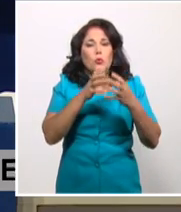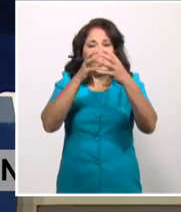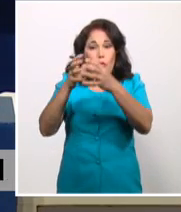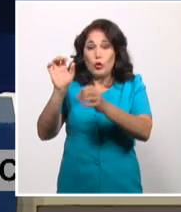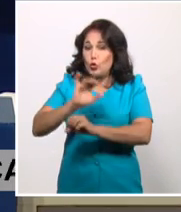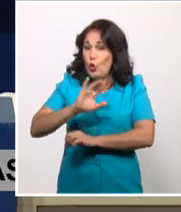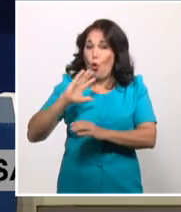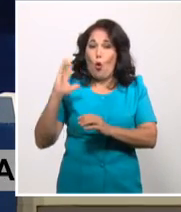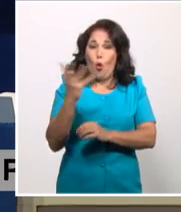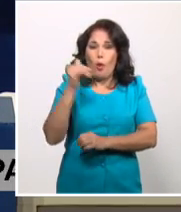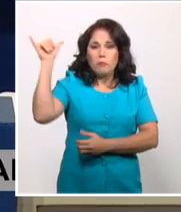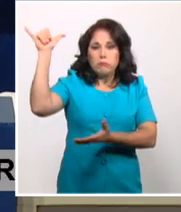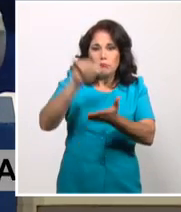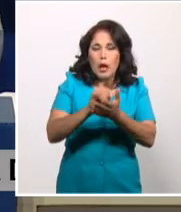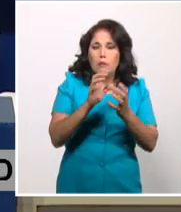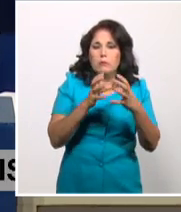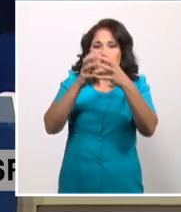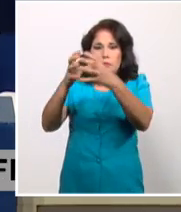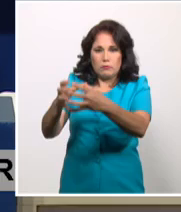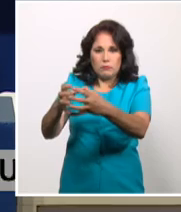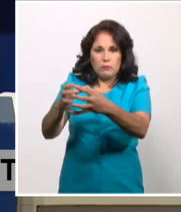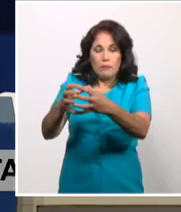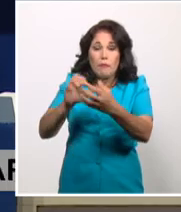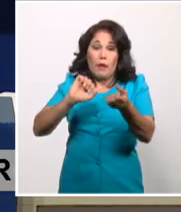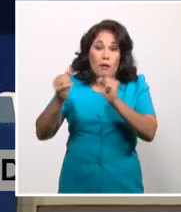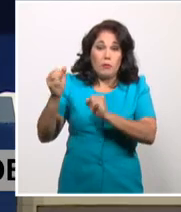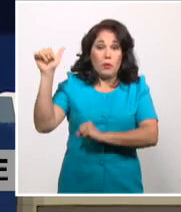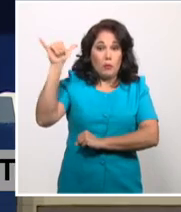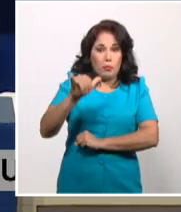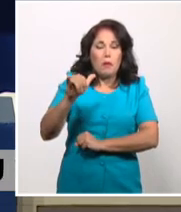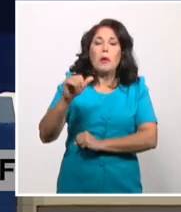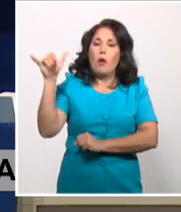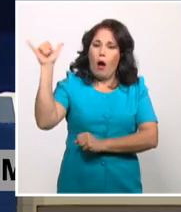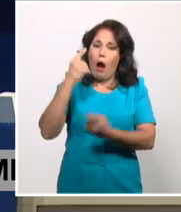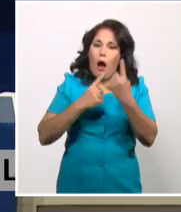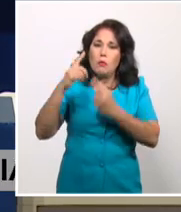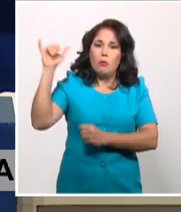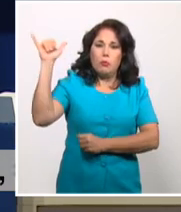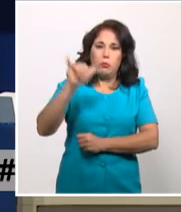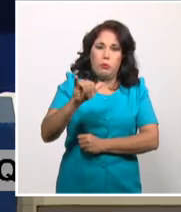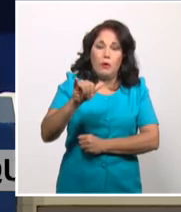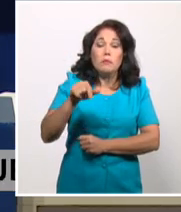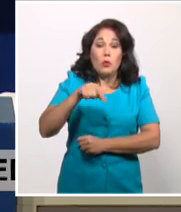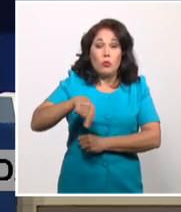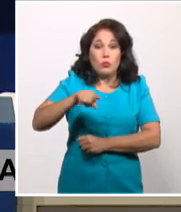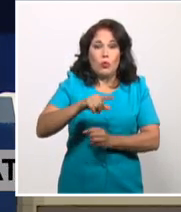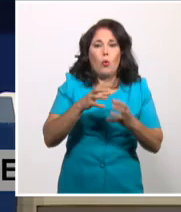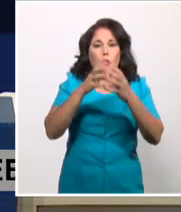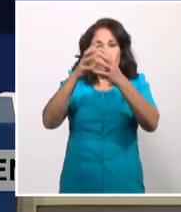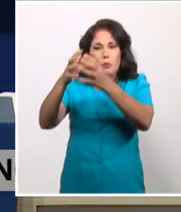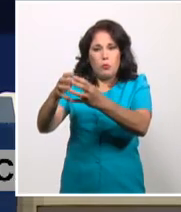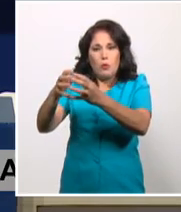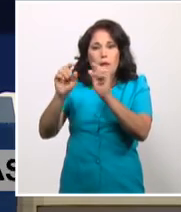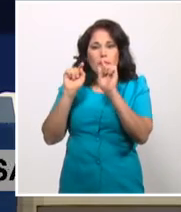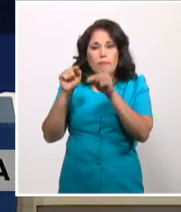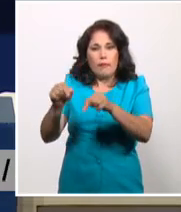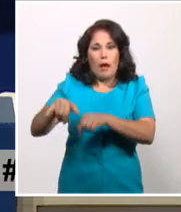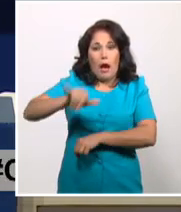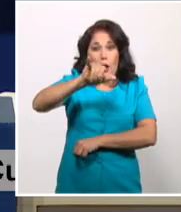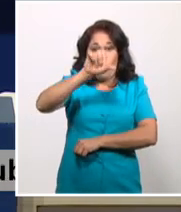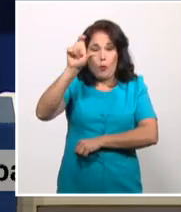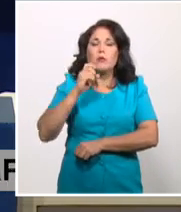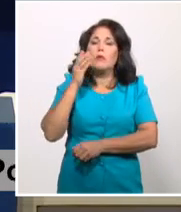de marzo, además de restringir los vuelos, pero siguieron llegando algunos extranjeros y todos esos van desde el aeropuerto hasta